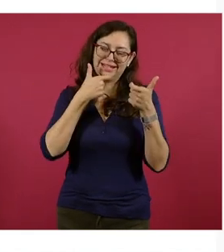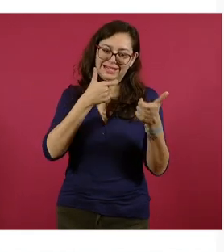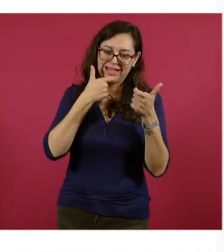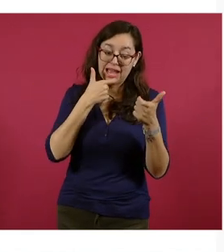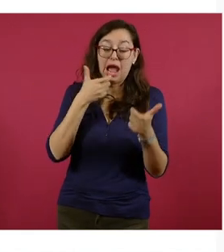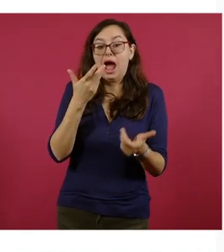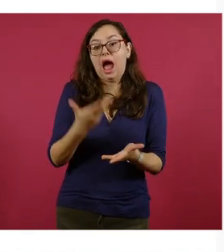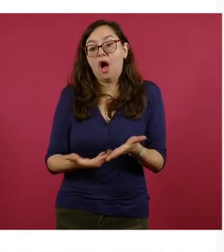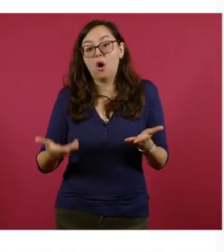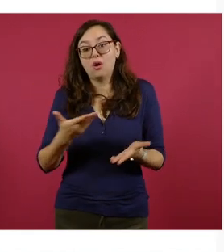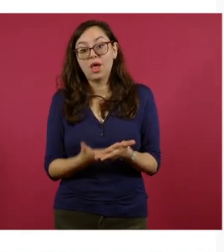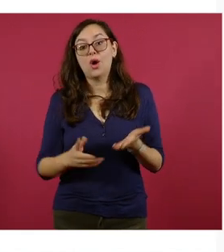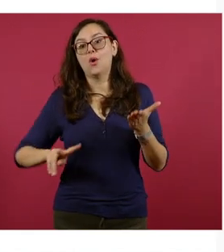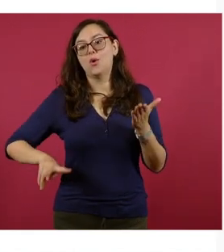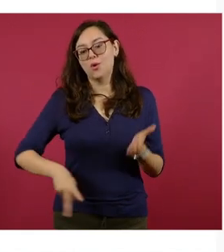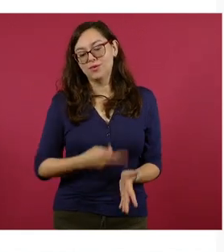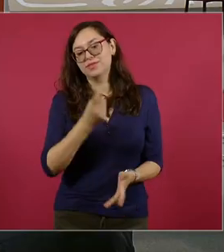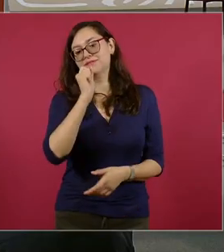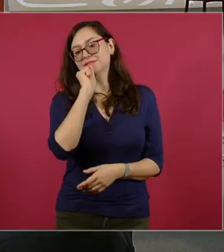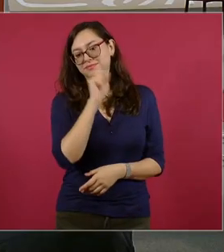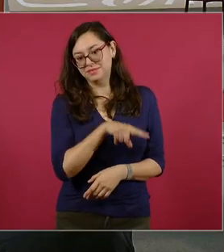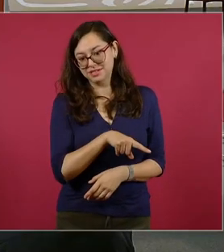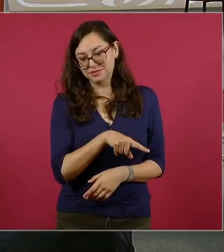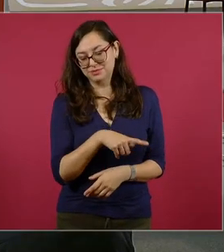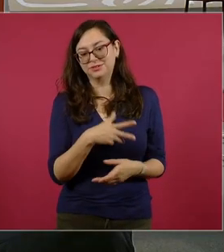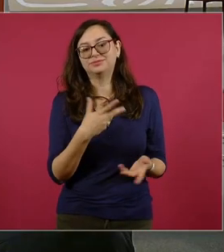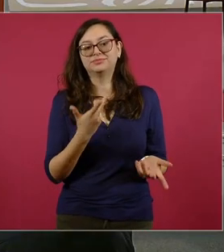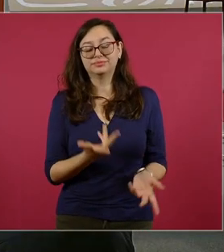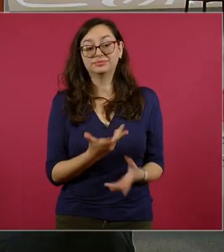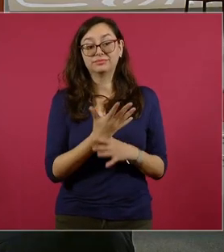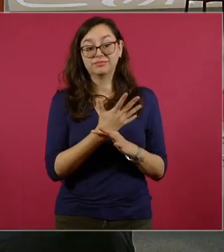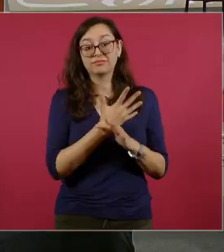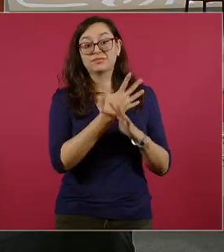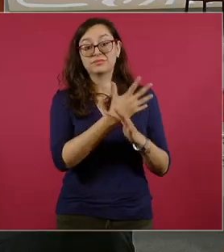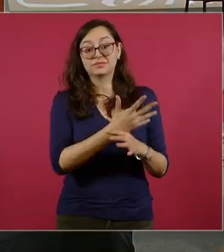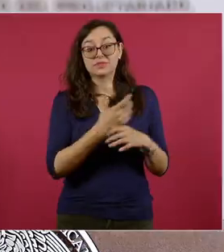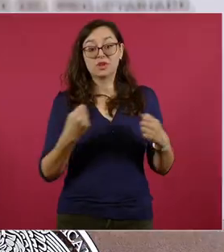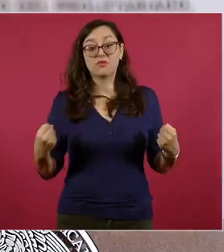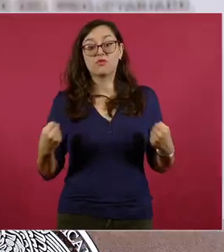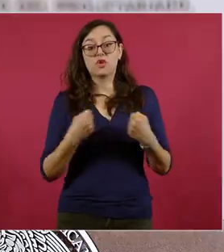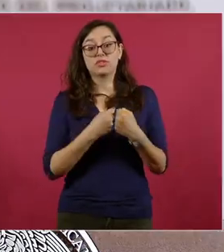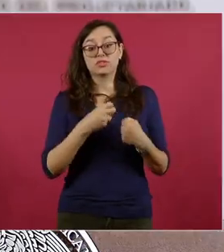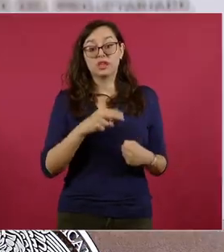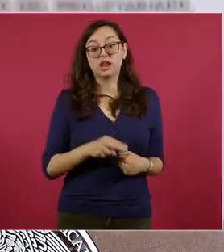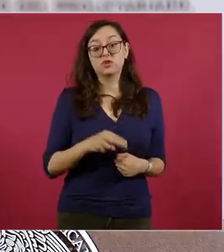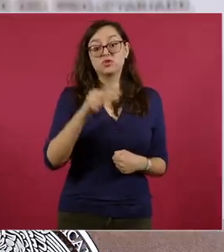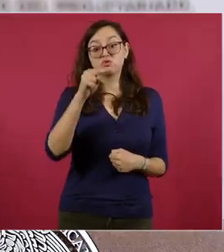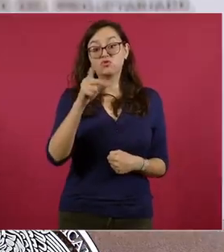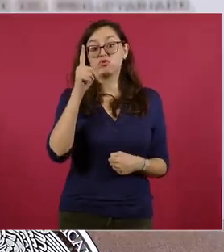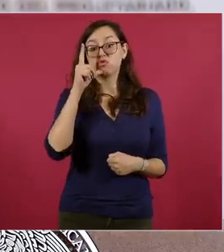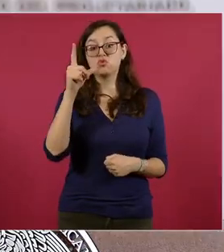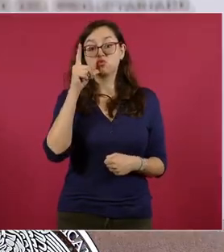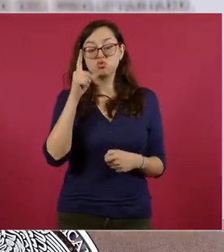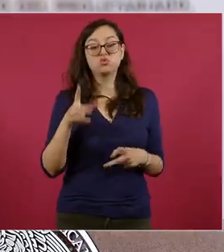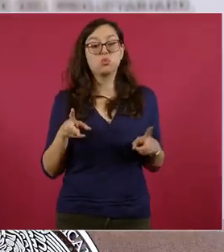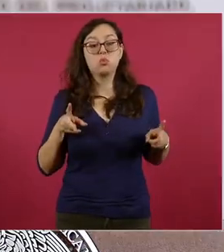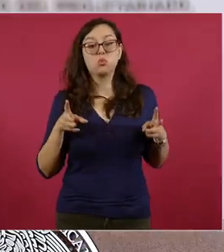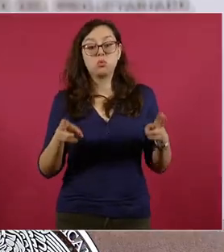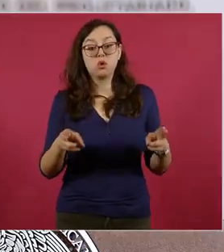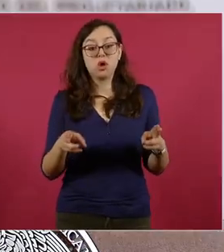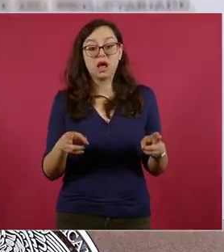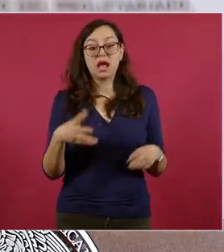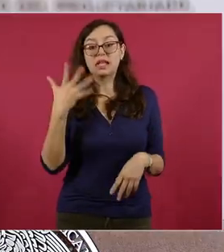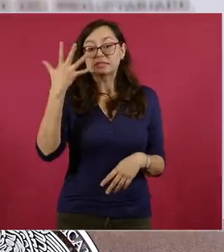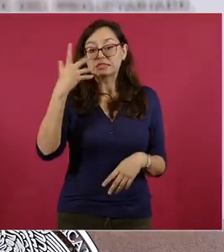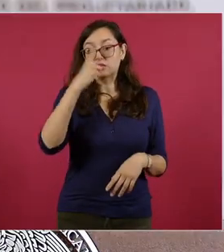de septiembre que habría un corte de luz en estados de la frontera norte de México por 5 horas y que el estado más